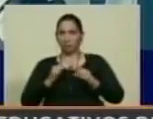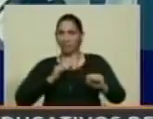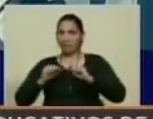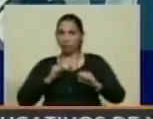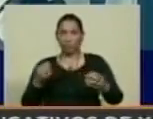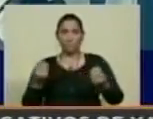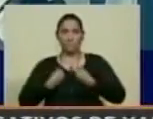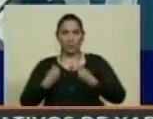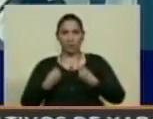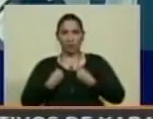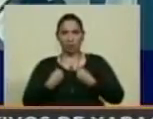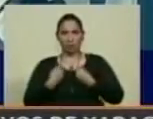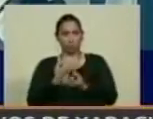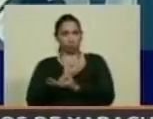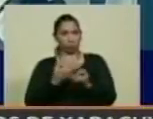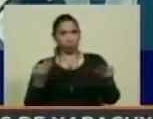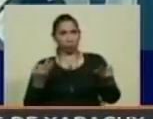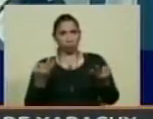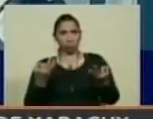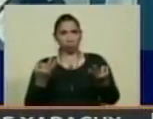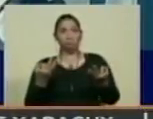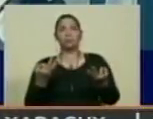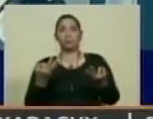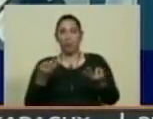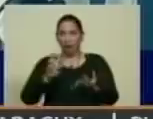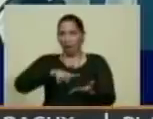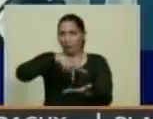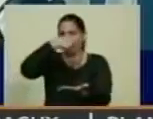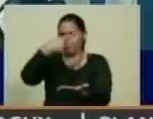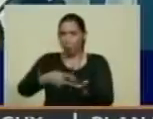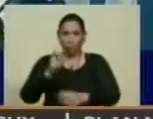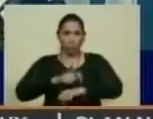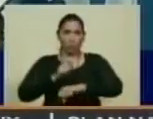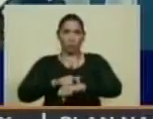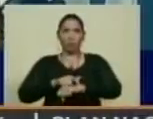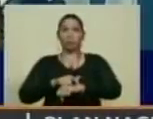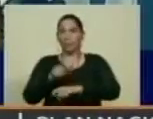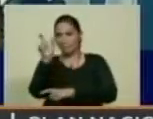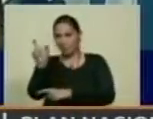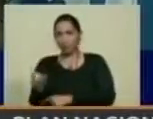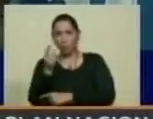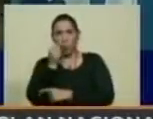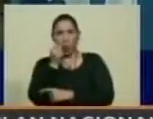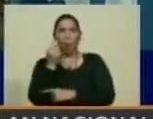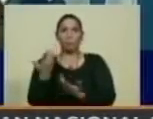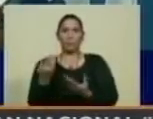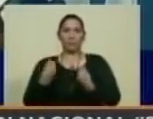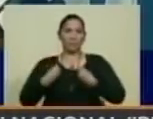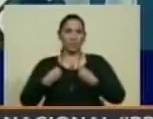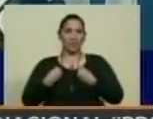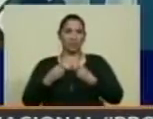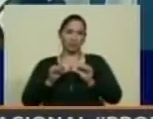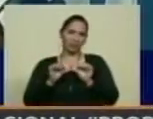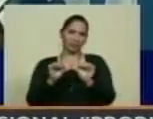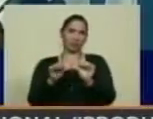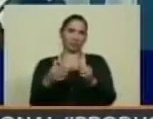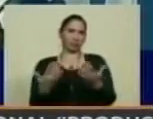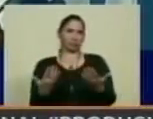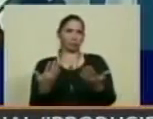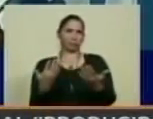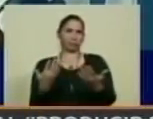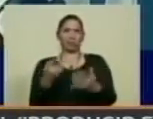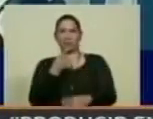lo cual es determinante para establecerse que al momento del impacto la víctima se encontraba con vida. Eso de que lo ahogaron, de que lo asfixiaron, de